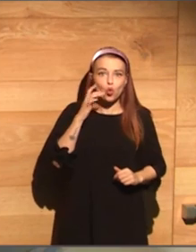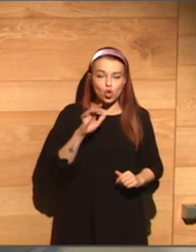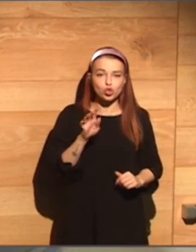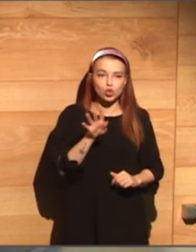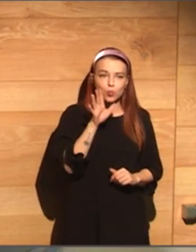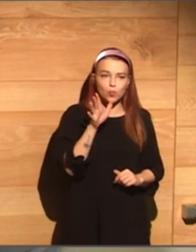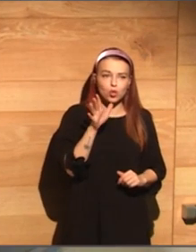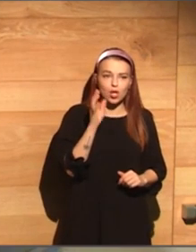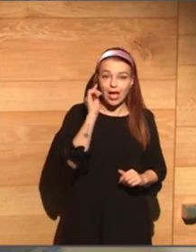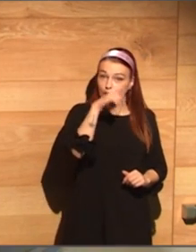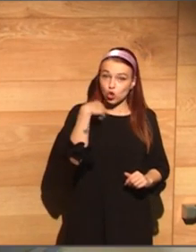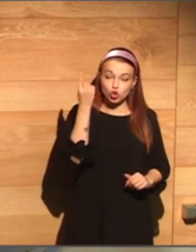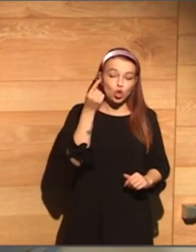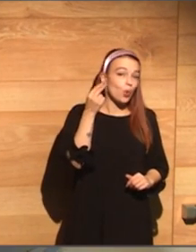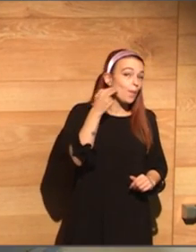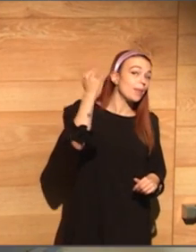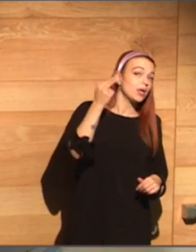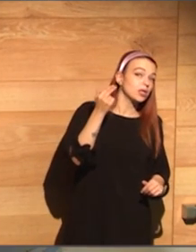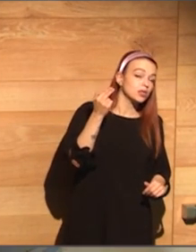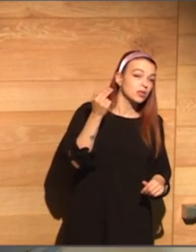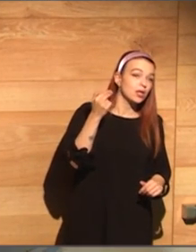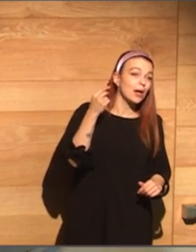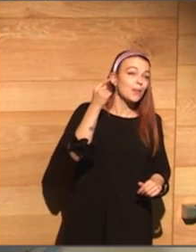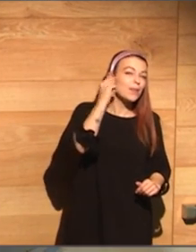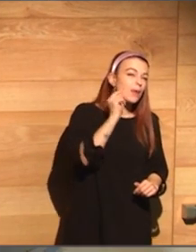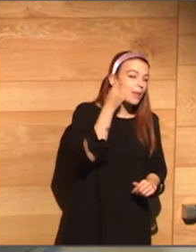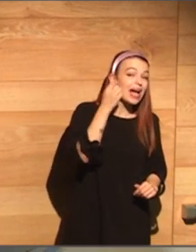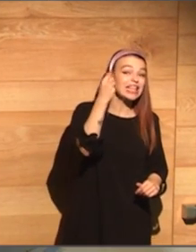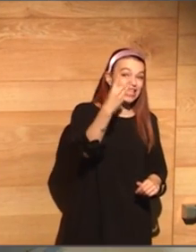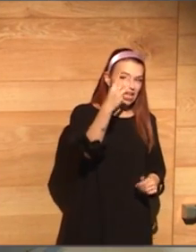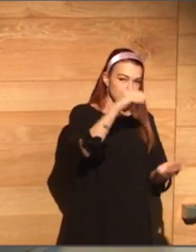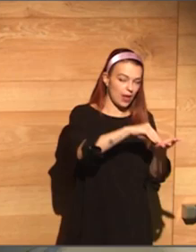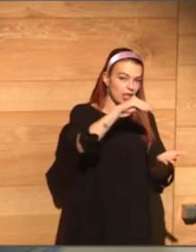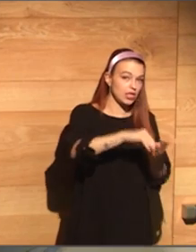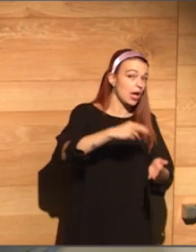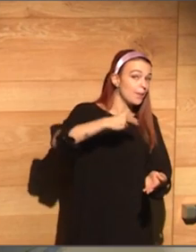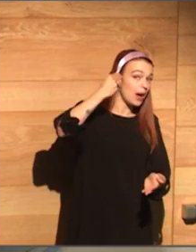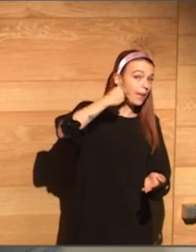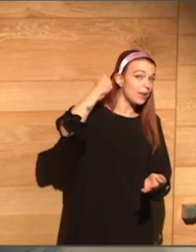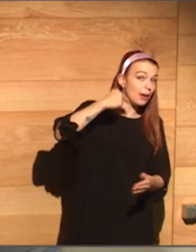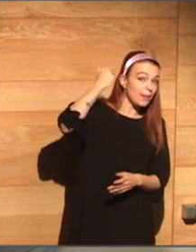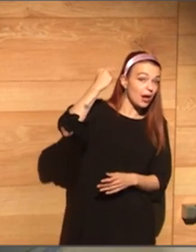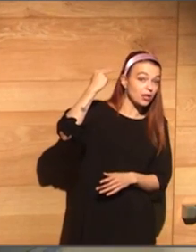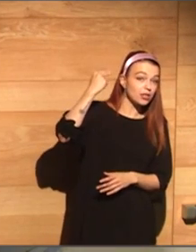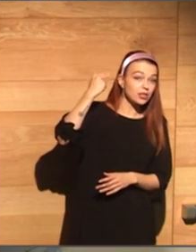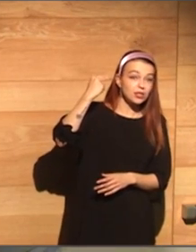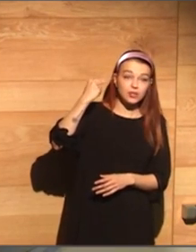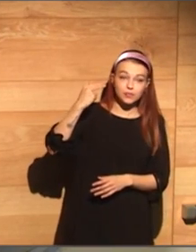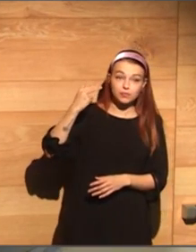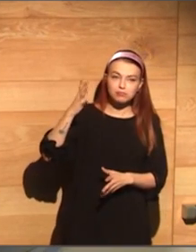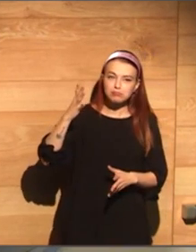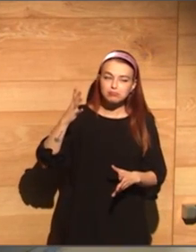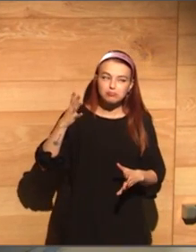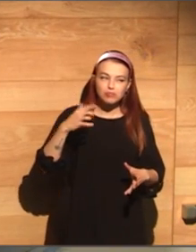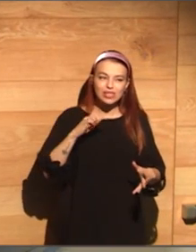dieron así en el rostrito, pa, pa, pa, pa, me dieron tres golpecitos de... En el rostro. trocito. Me dieron tres golpecitos y no sabes